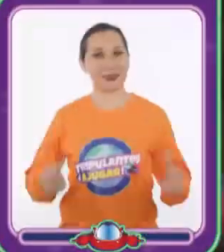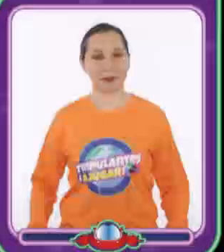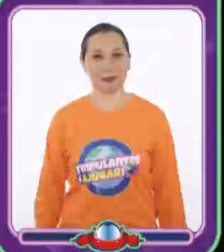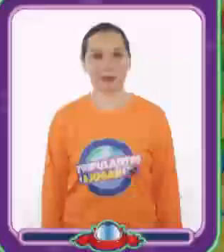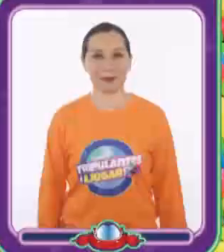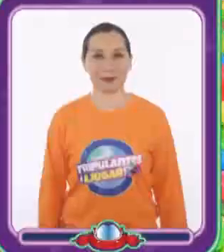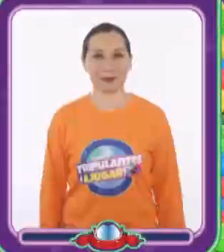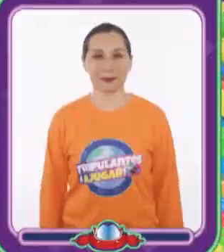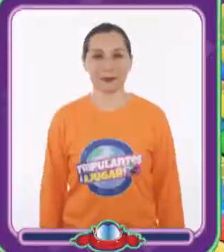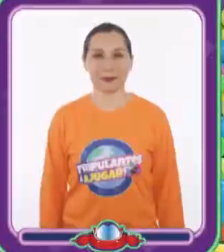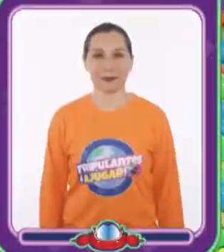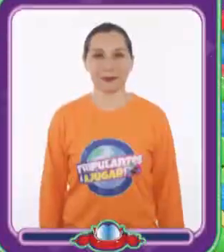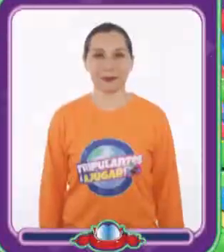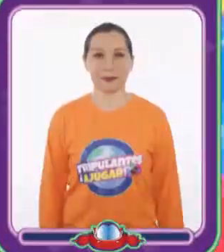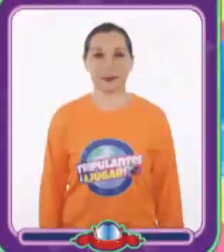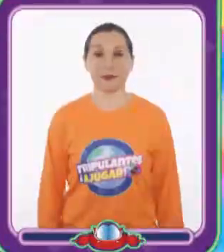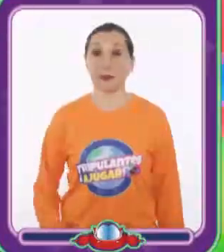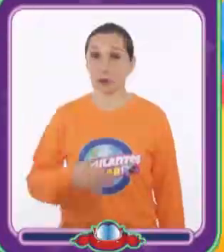Felicidad.